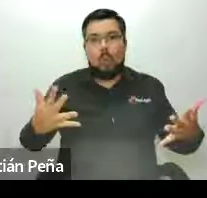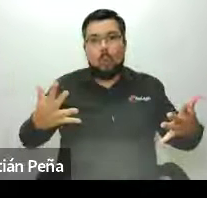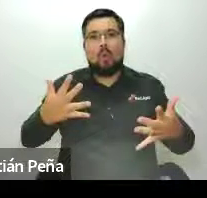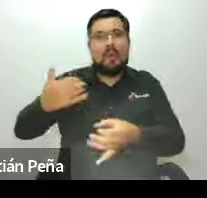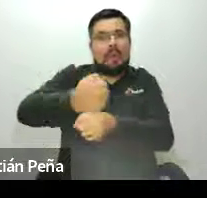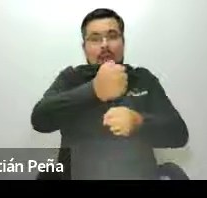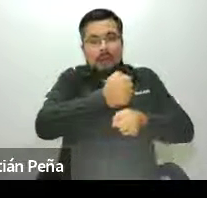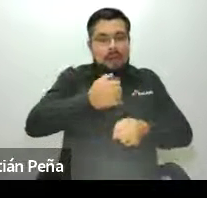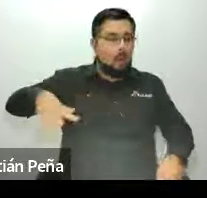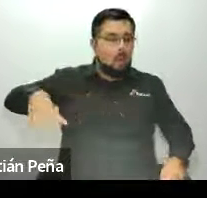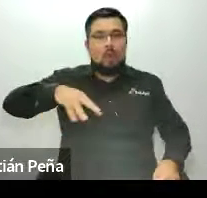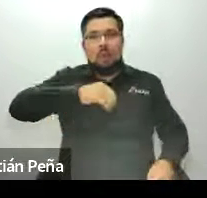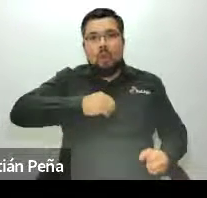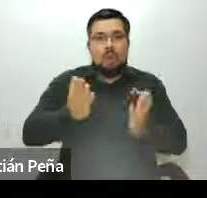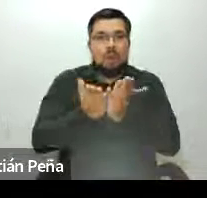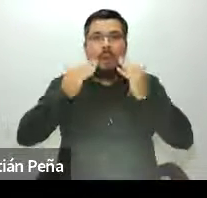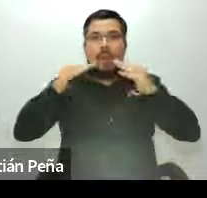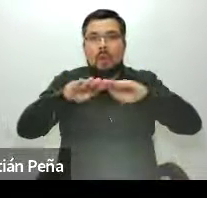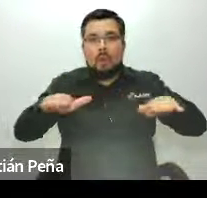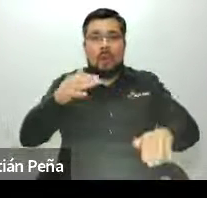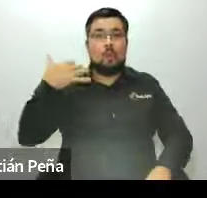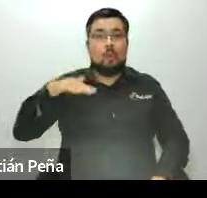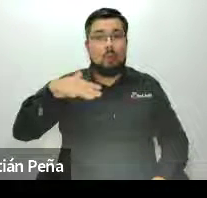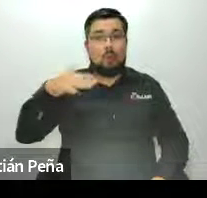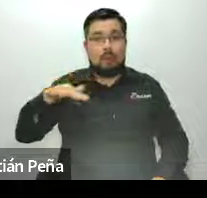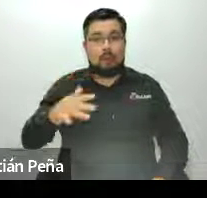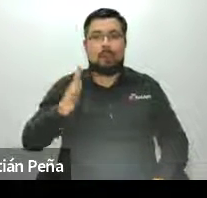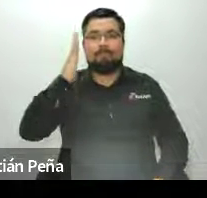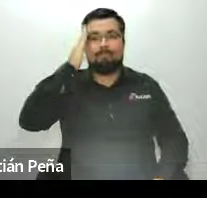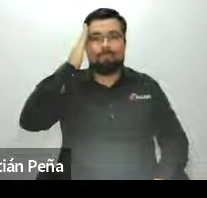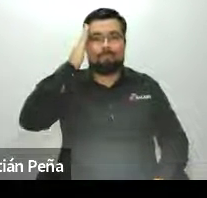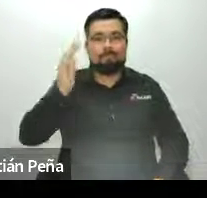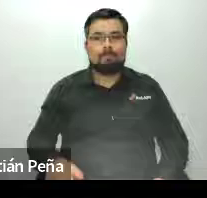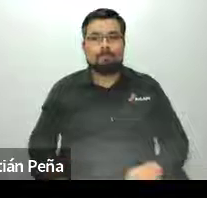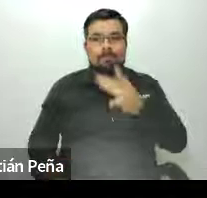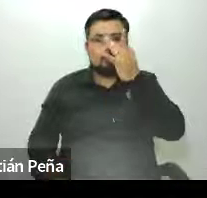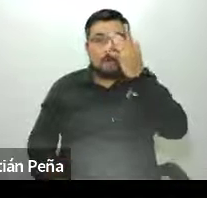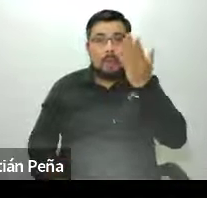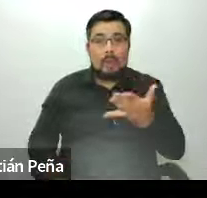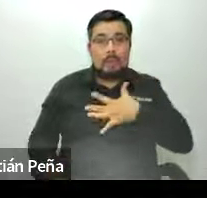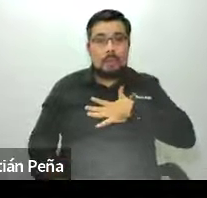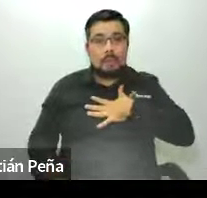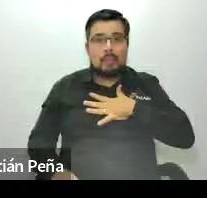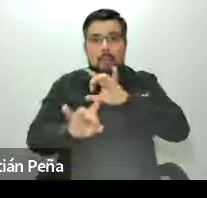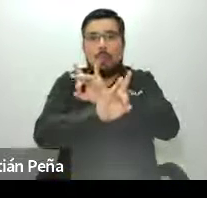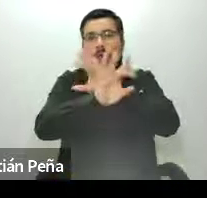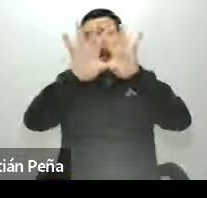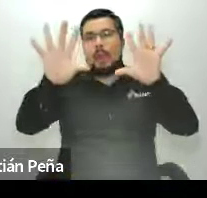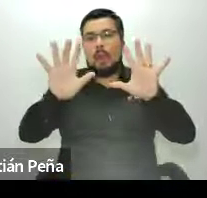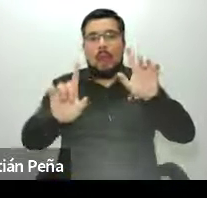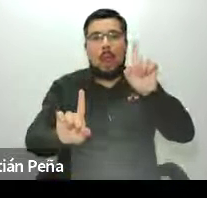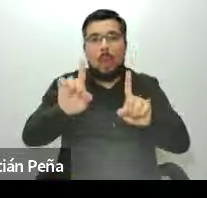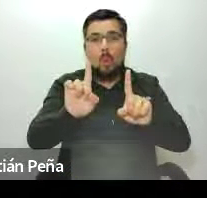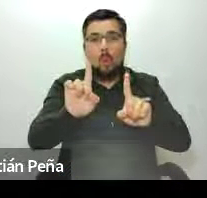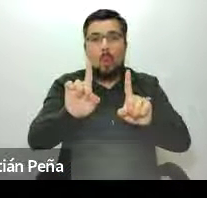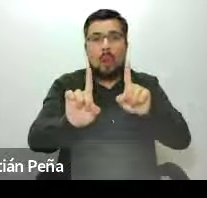y nuestras estudiantes. Eso es muy importante tenerlo en cuenta, ¿no? Y en ese sentido, claro, hay algunas ideas erróneas, ¿no? Y aquí